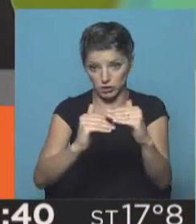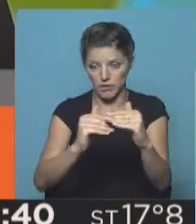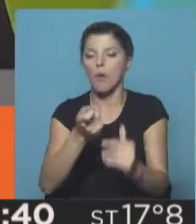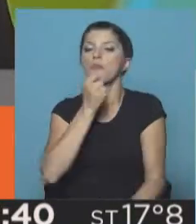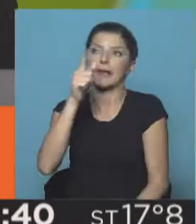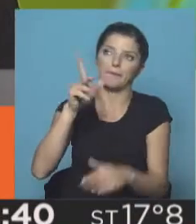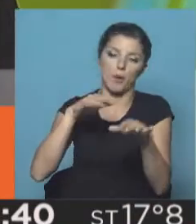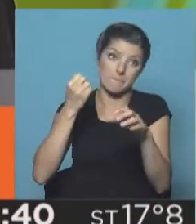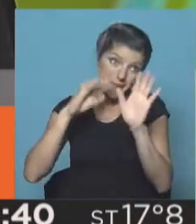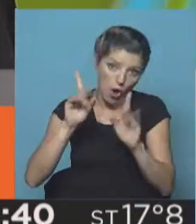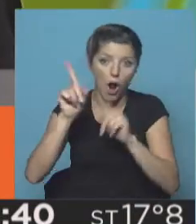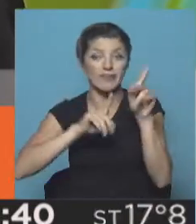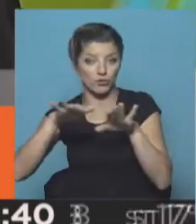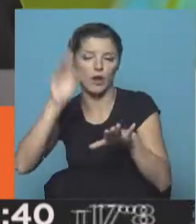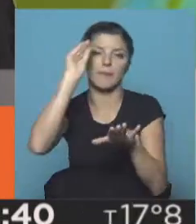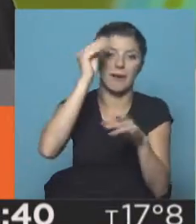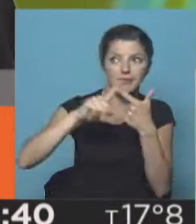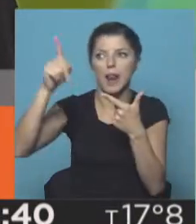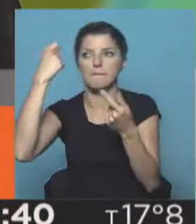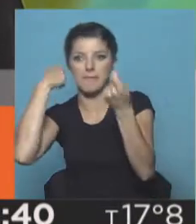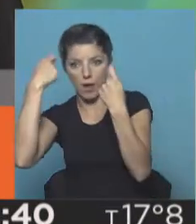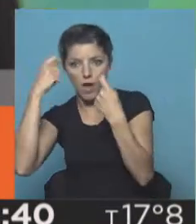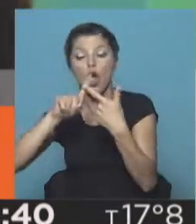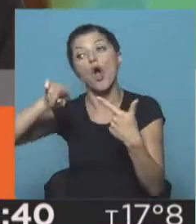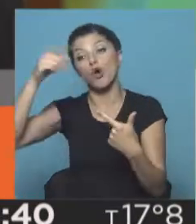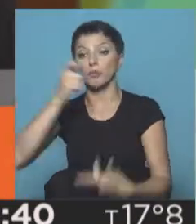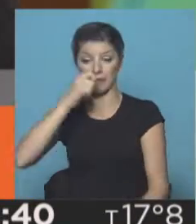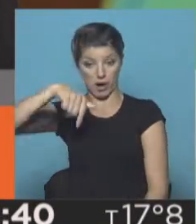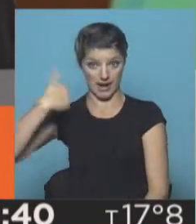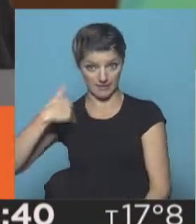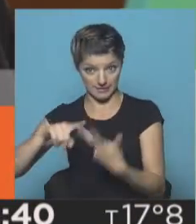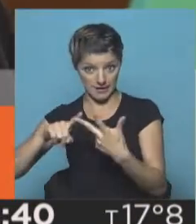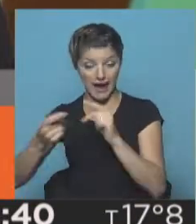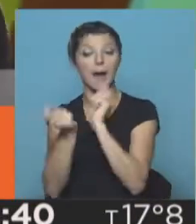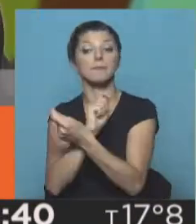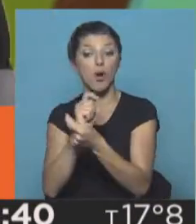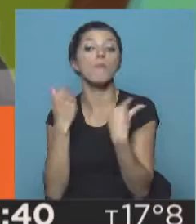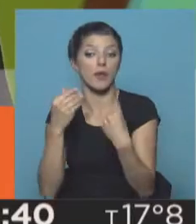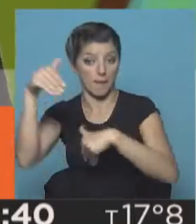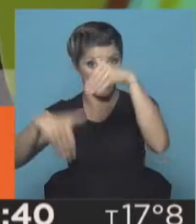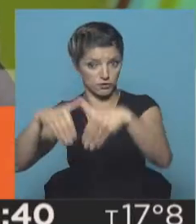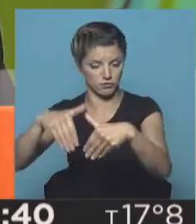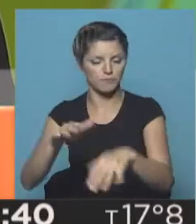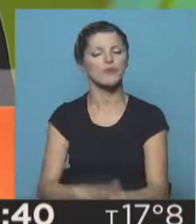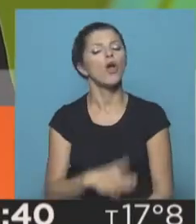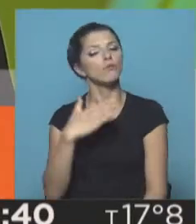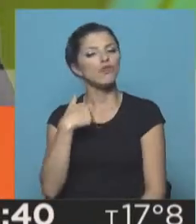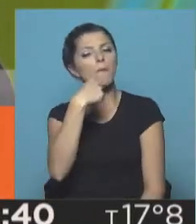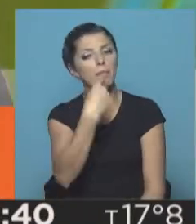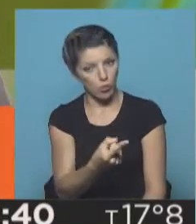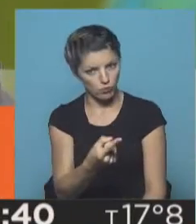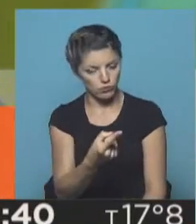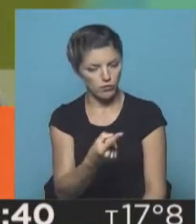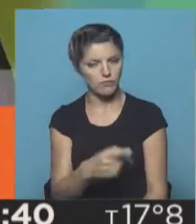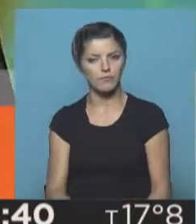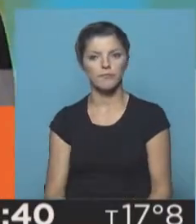Brasil, otros, como en Argentina, por medio de los votos. En todos los casos, digamos, ¿vos sentís que la izquierda en la